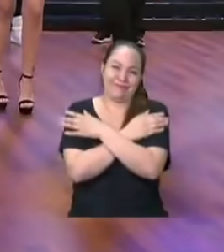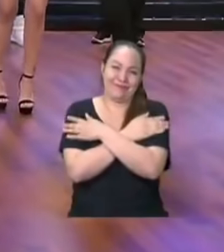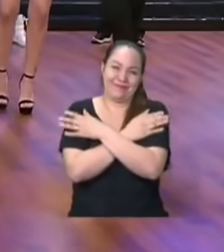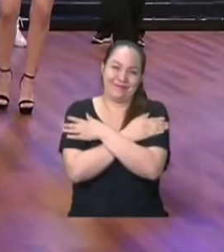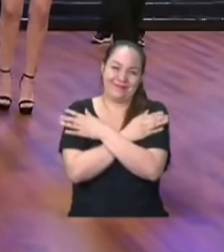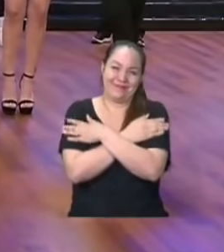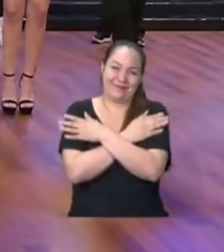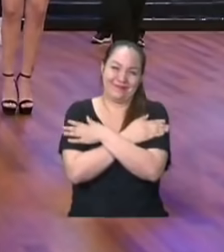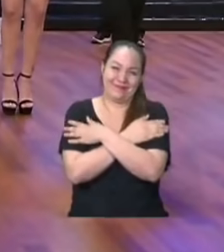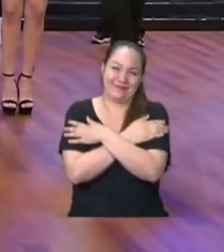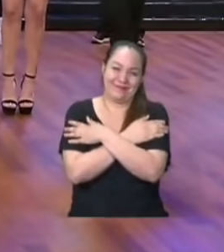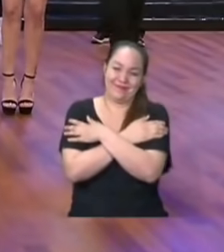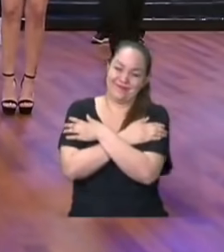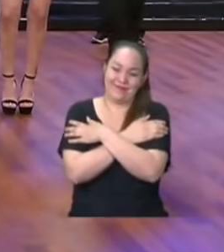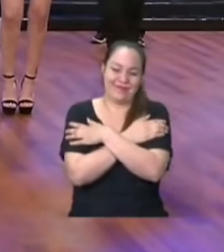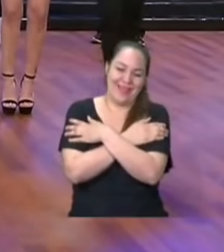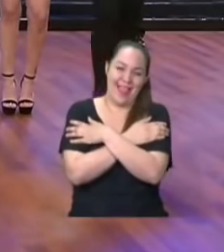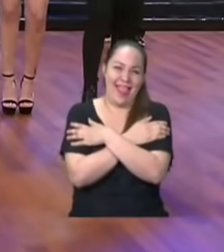¡Fuerte! ¡Enorme!